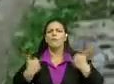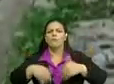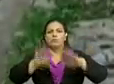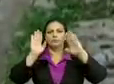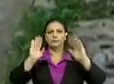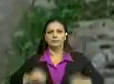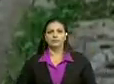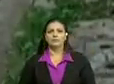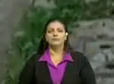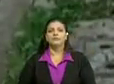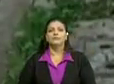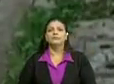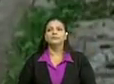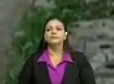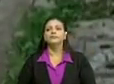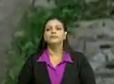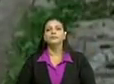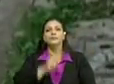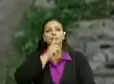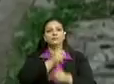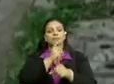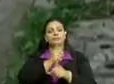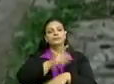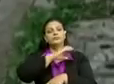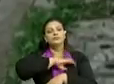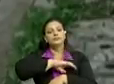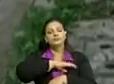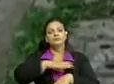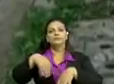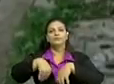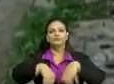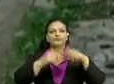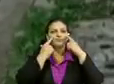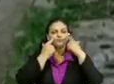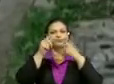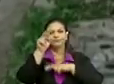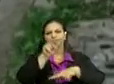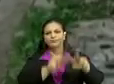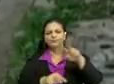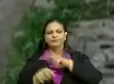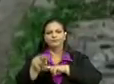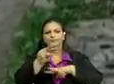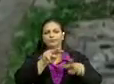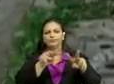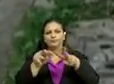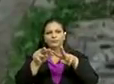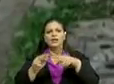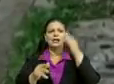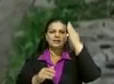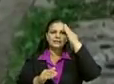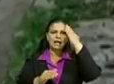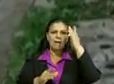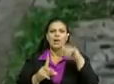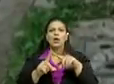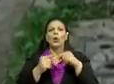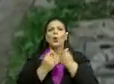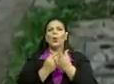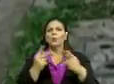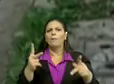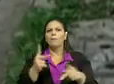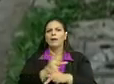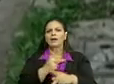ahora se despliegan más elementos policiales en el lugar. Primeras hipótesis apuntarían a que se trataría de una banda que opera en el